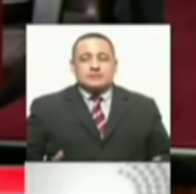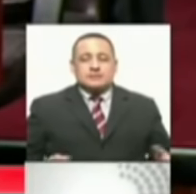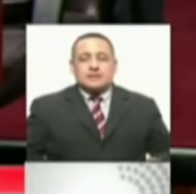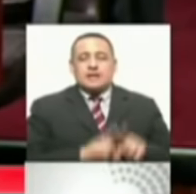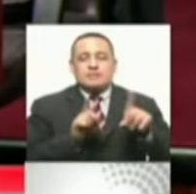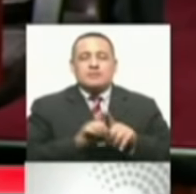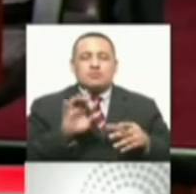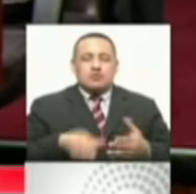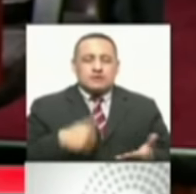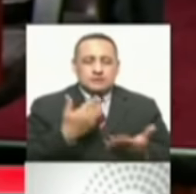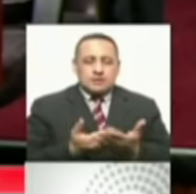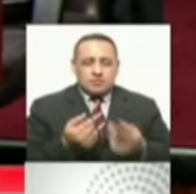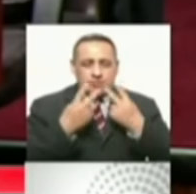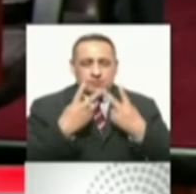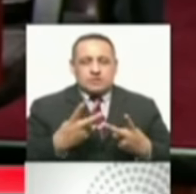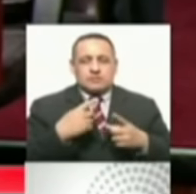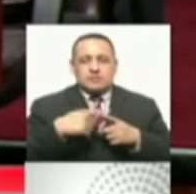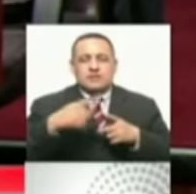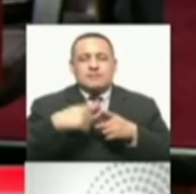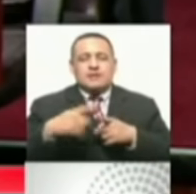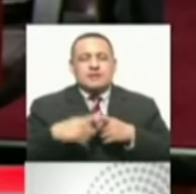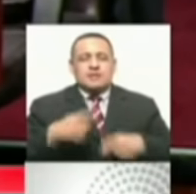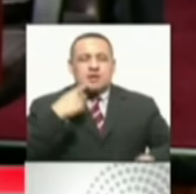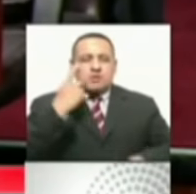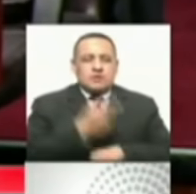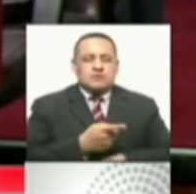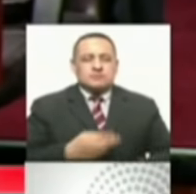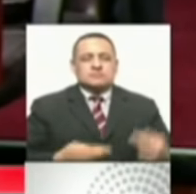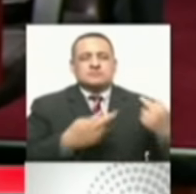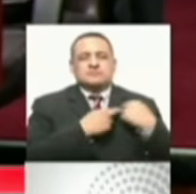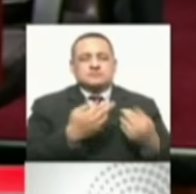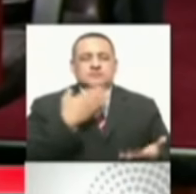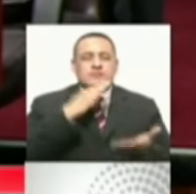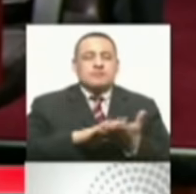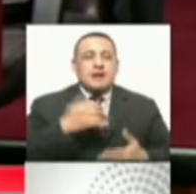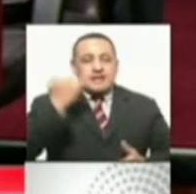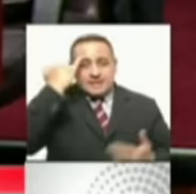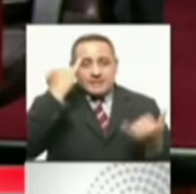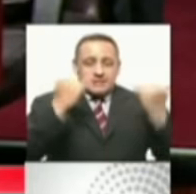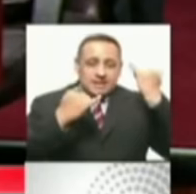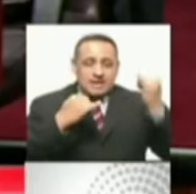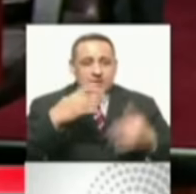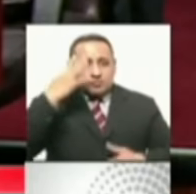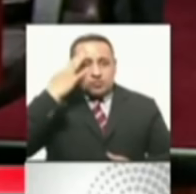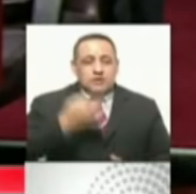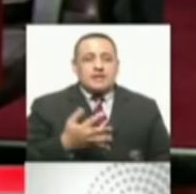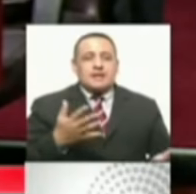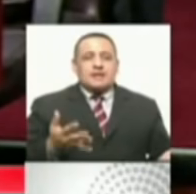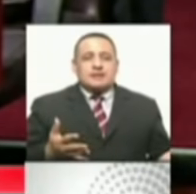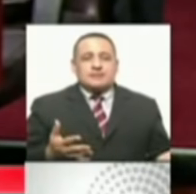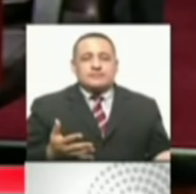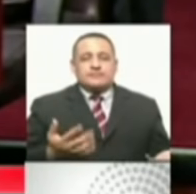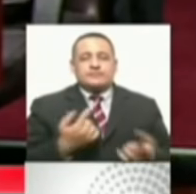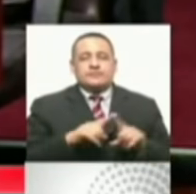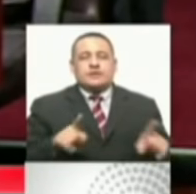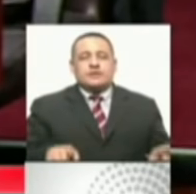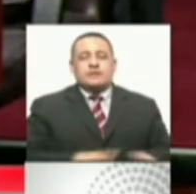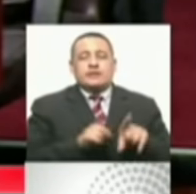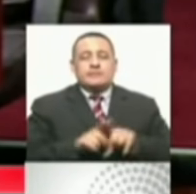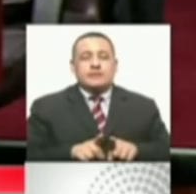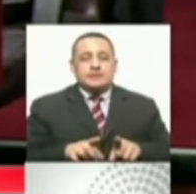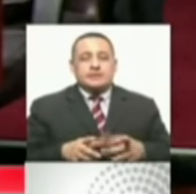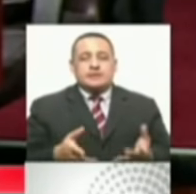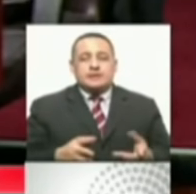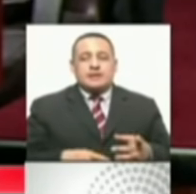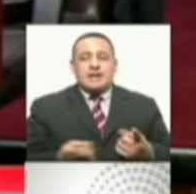haya tenido una sentencia. Lo ha demostrado claramente con documentos ante el Pleno del Congreso de la República en esta,